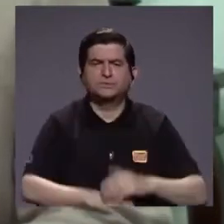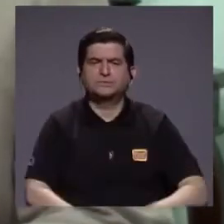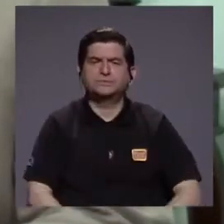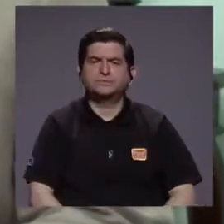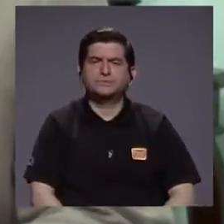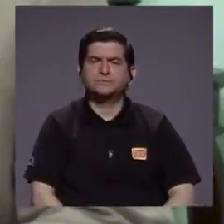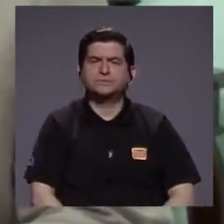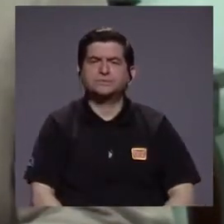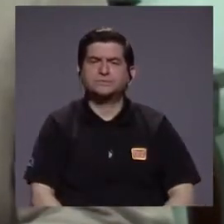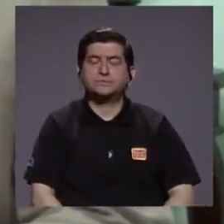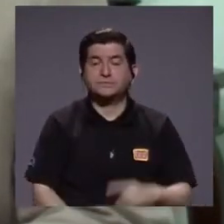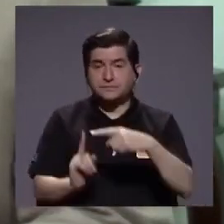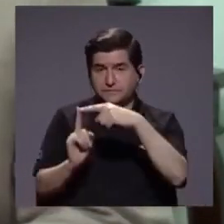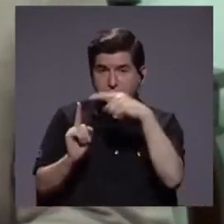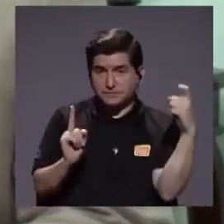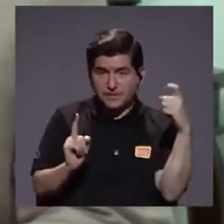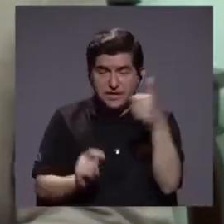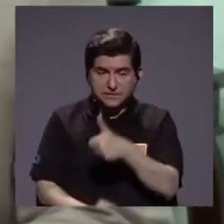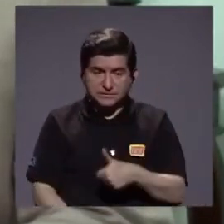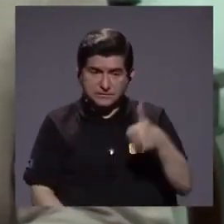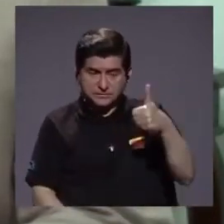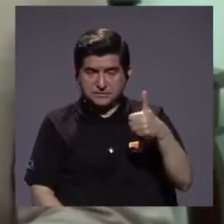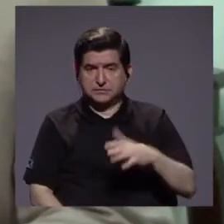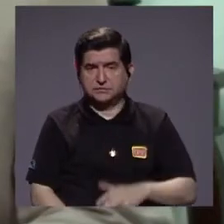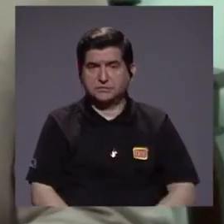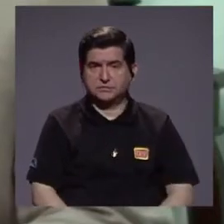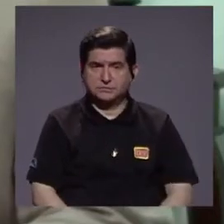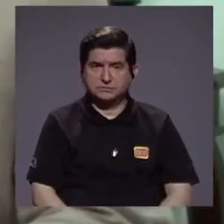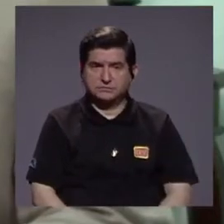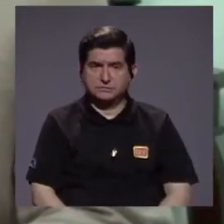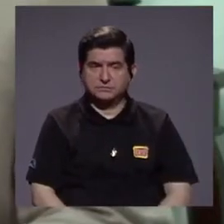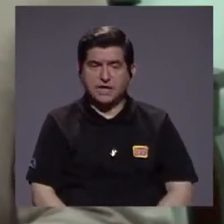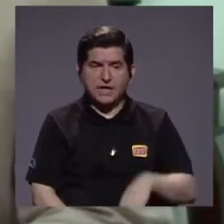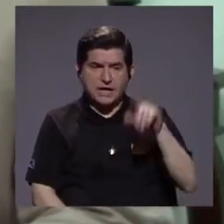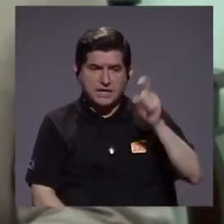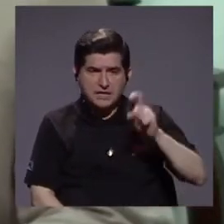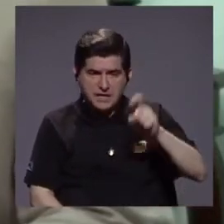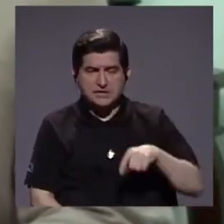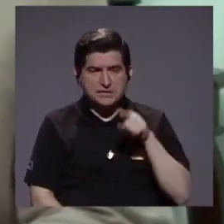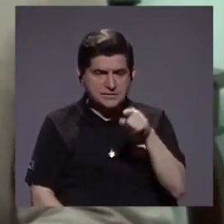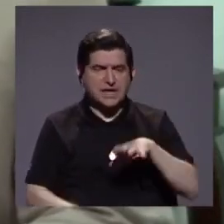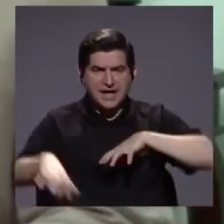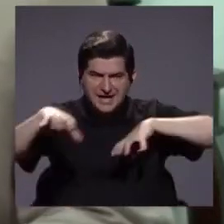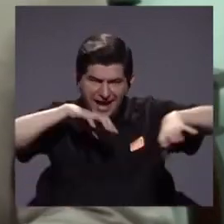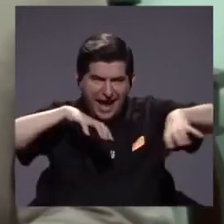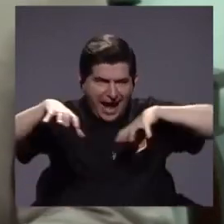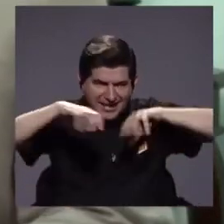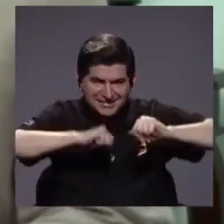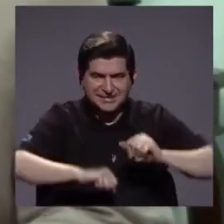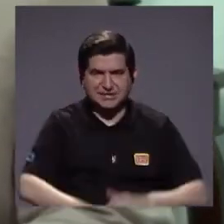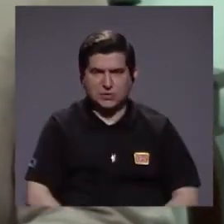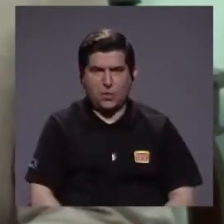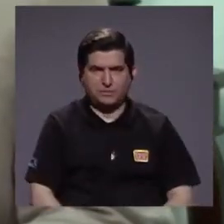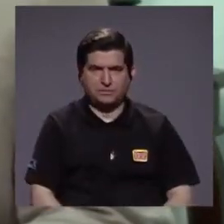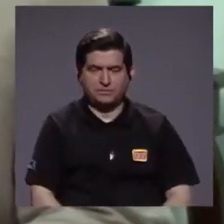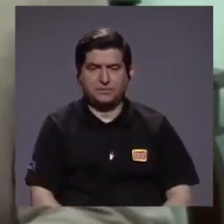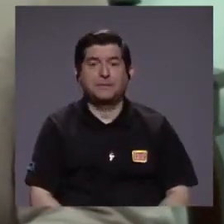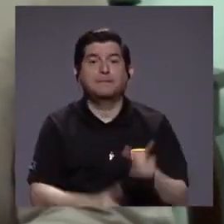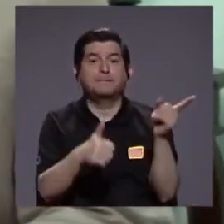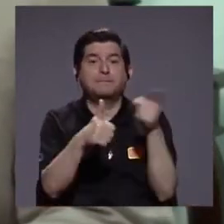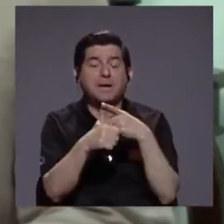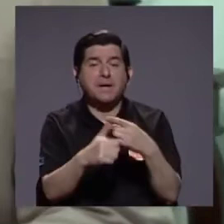Entonces, desde la rectoría se deben emprender acciones para,